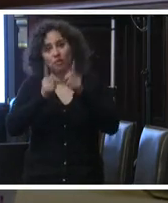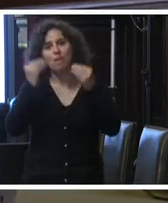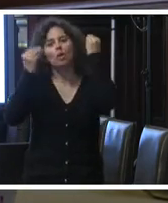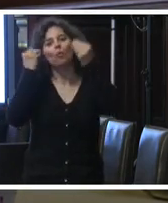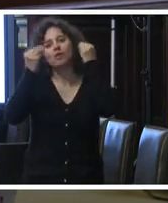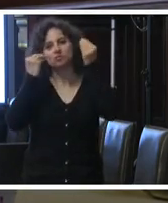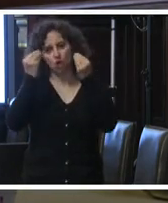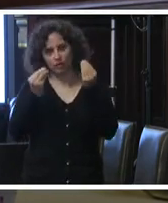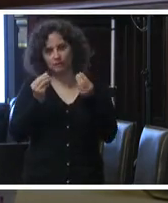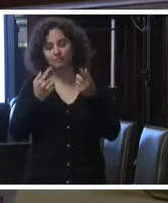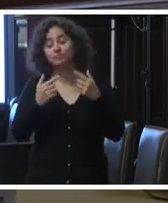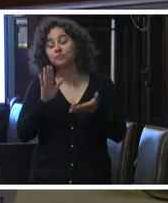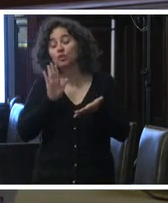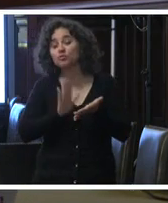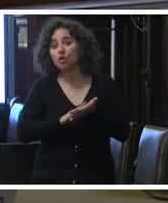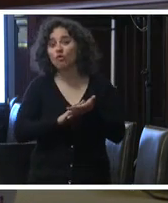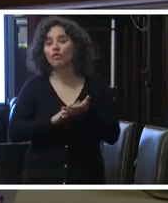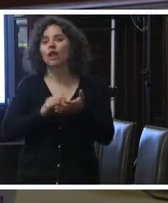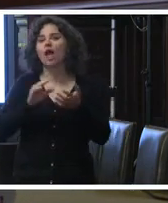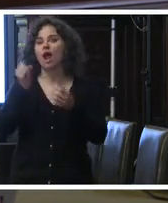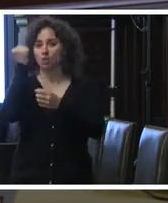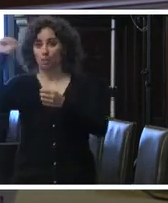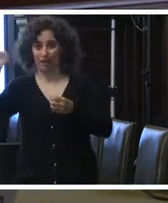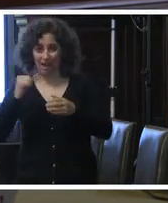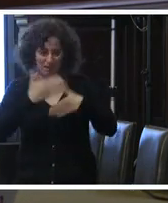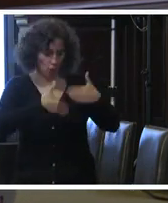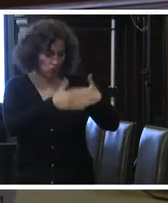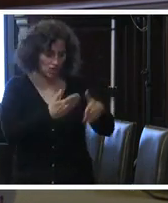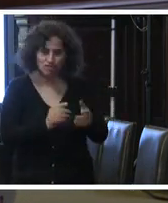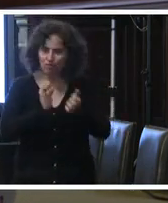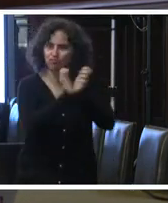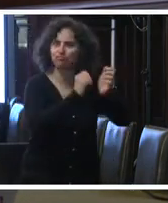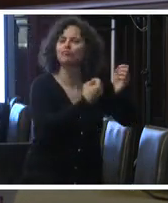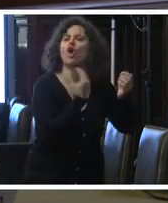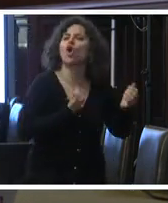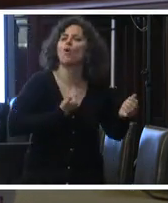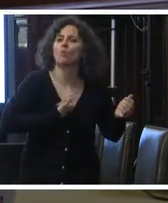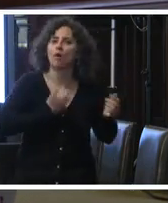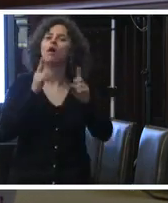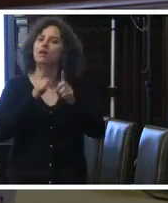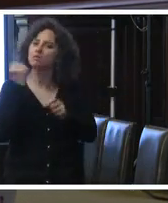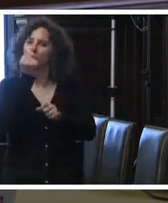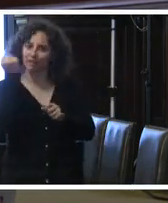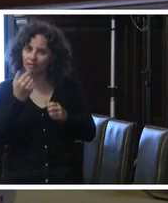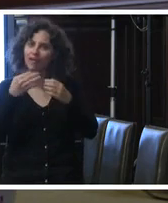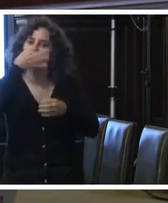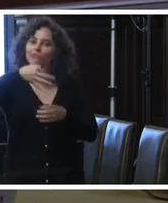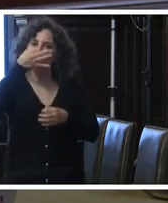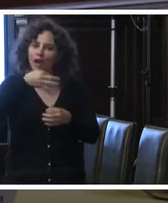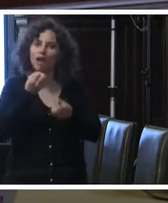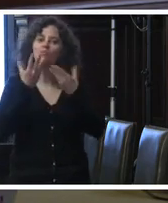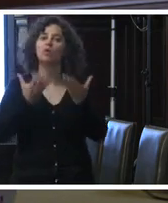tenían. Respecto a los tipos penales, es una pregunta muy importante, porque nosotros hemos